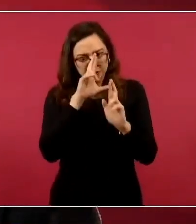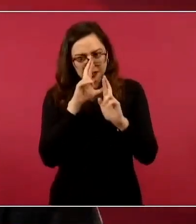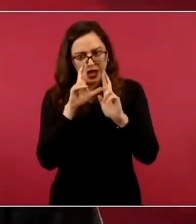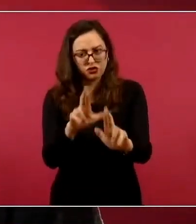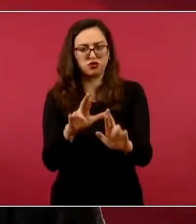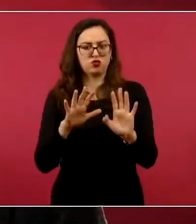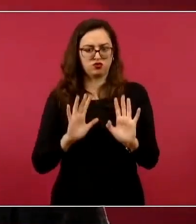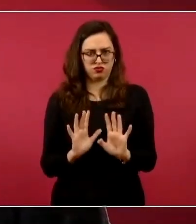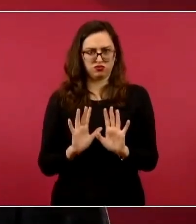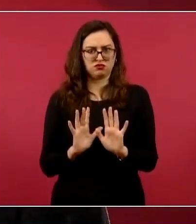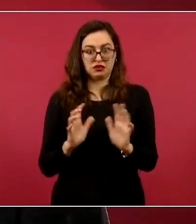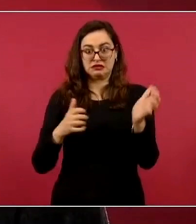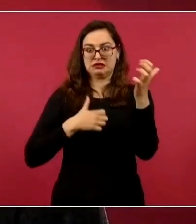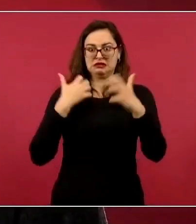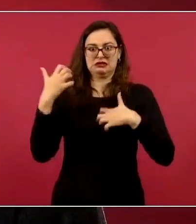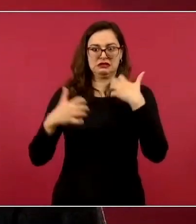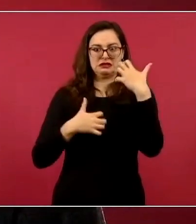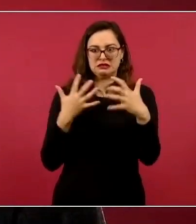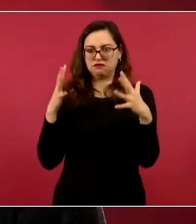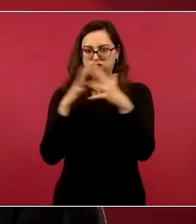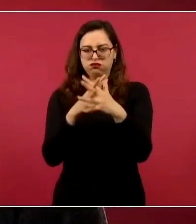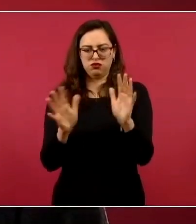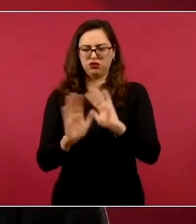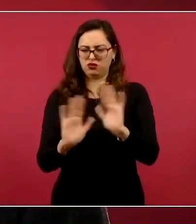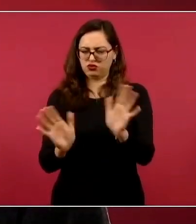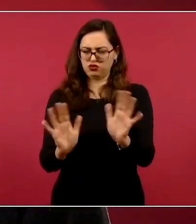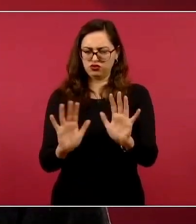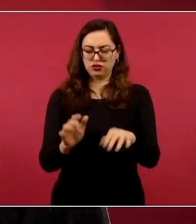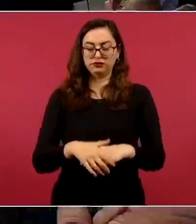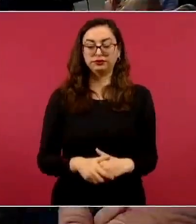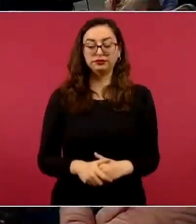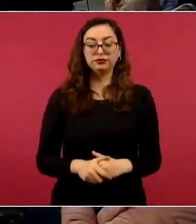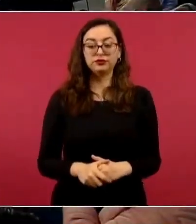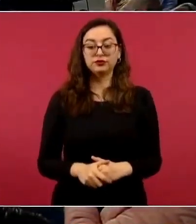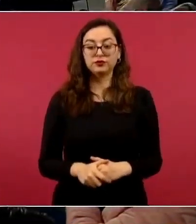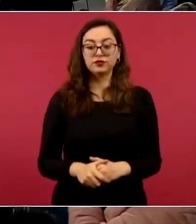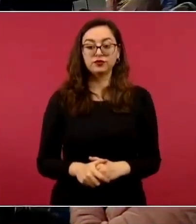¿Nota usted que sube de tono?